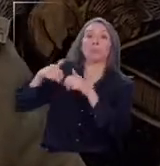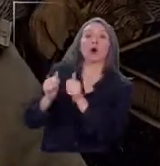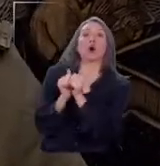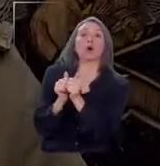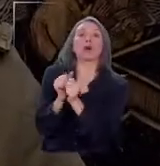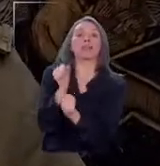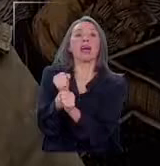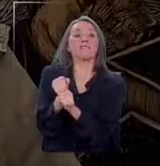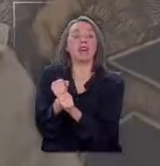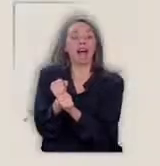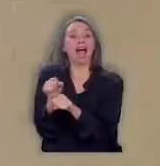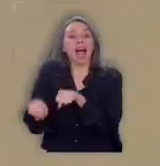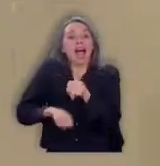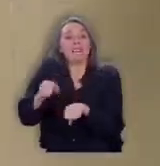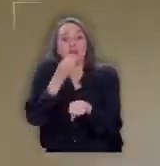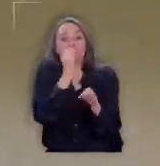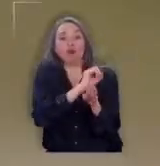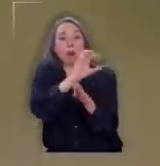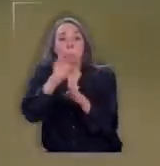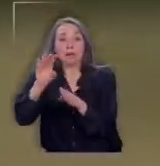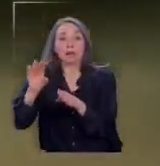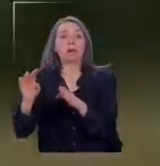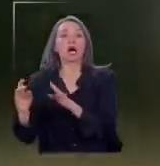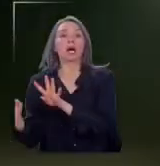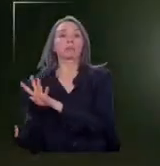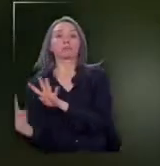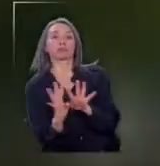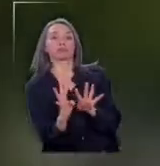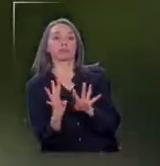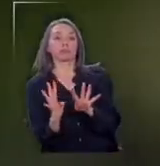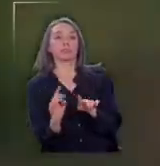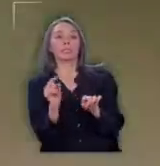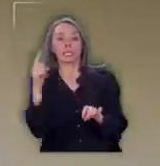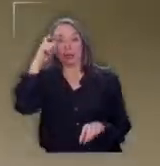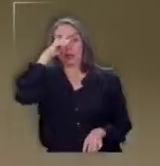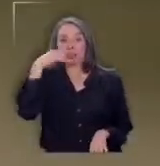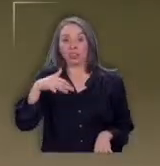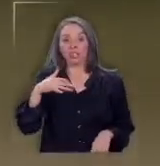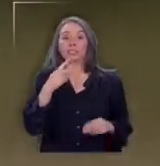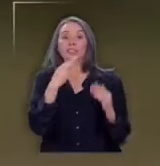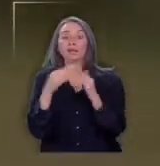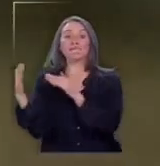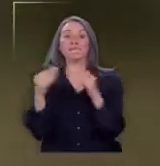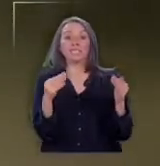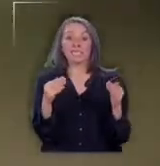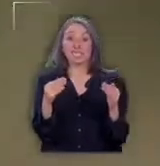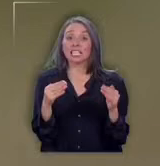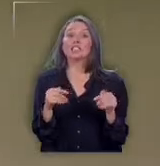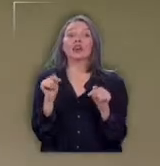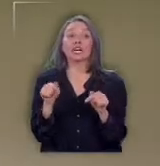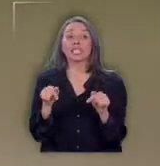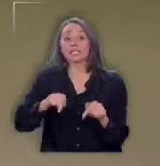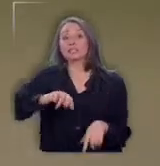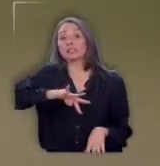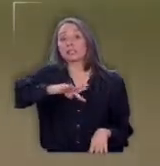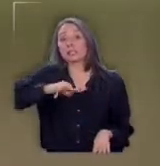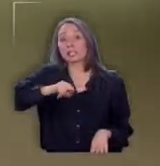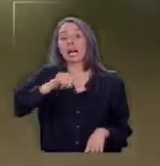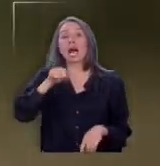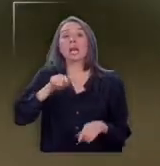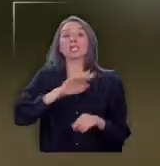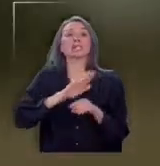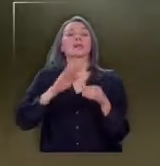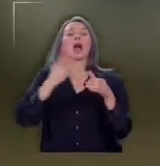trabajadores en ese rubro situación compleja para los vecinos Pues dicen este hecho delictual es la gota que